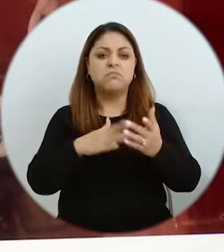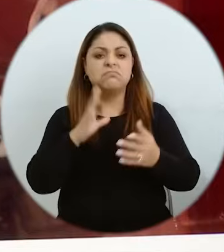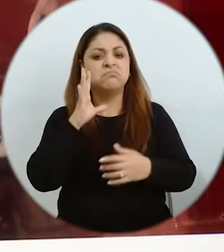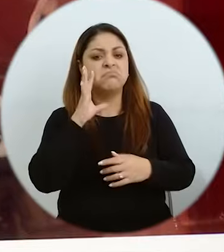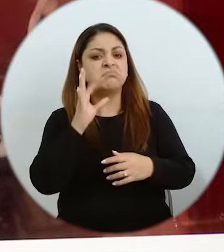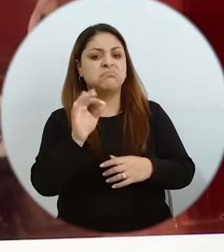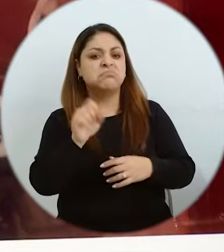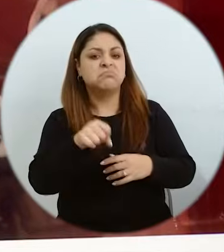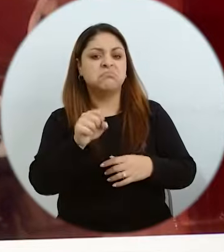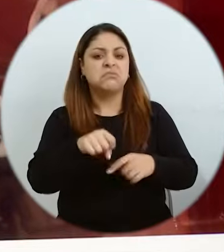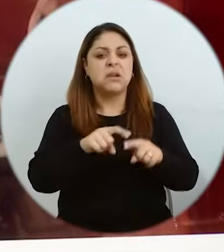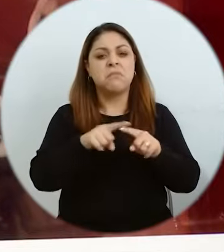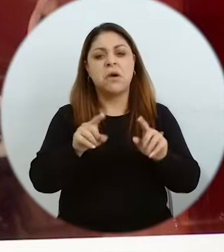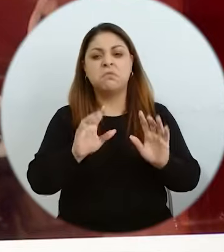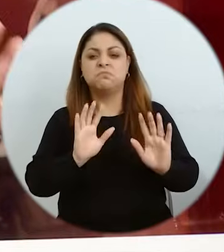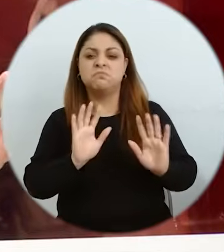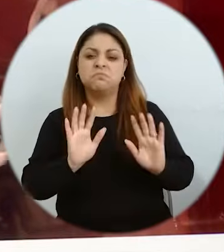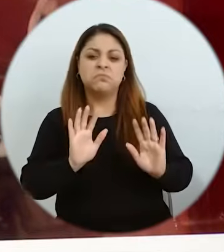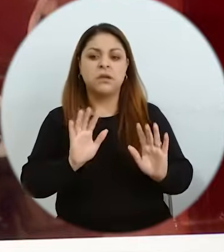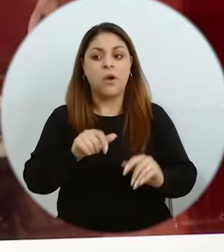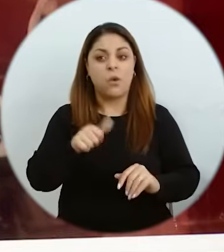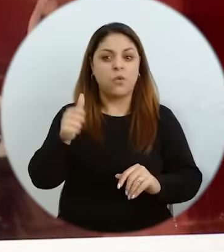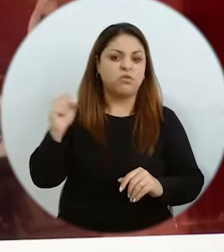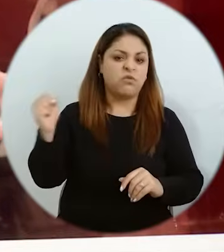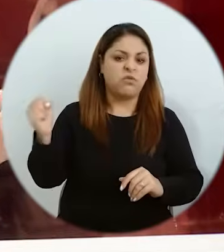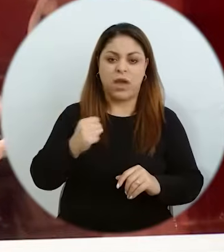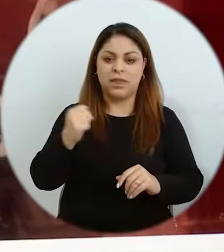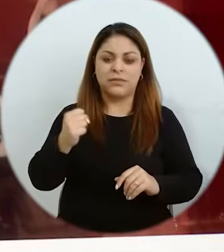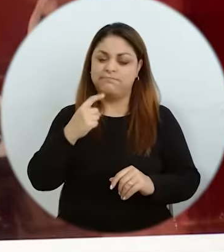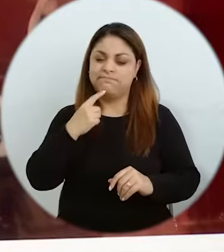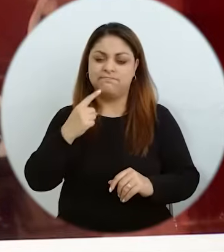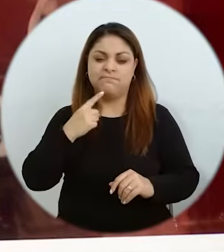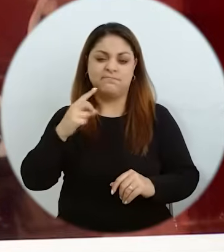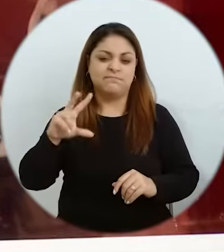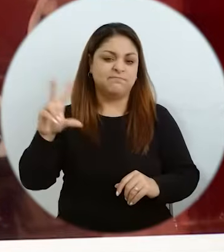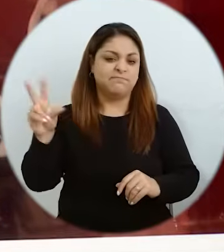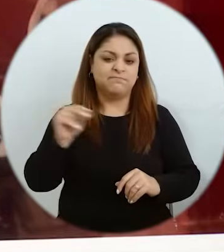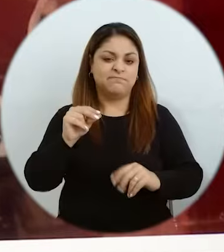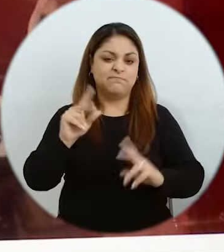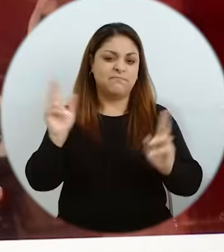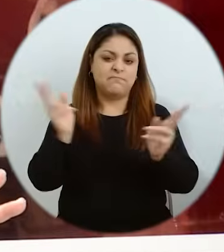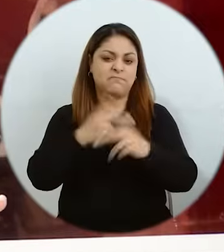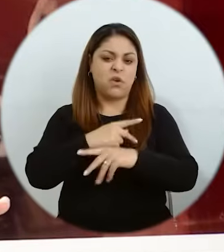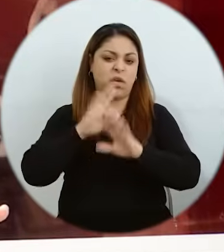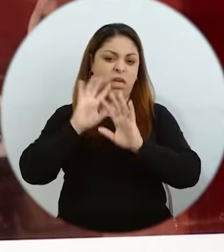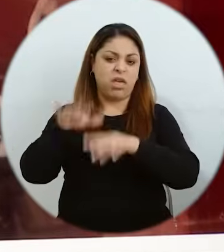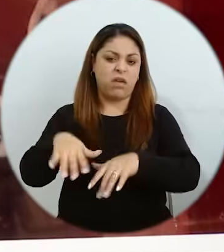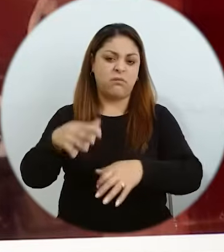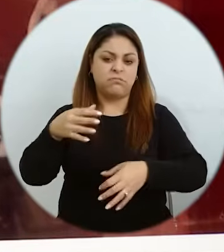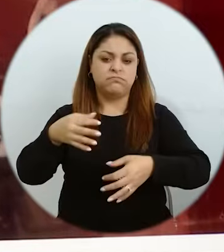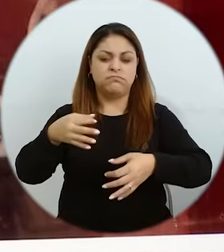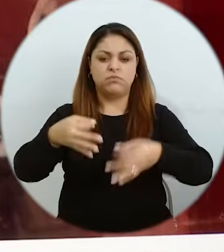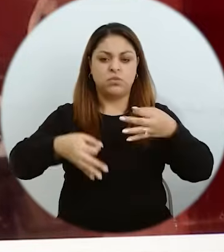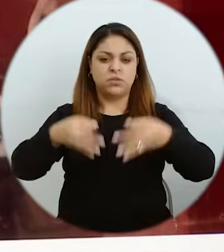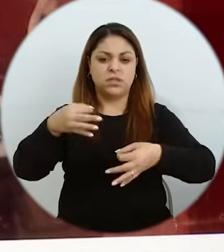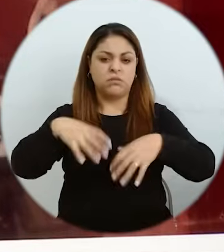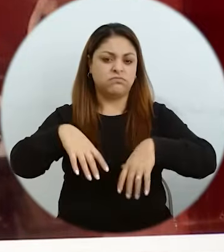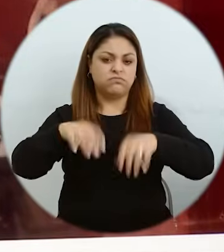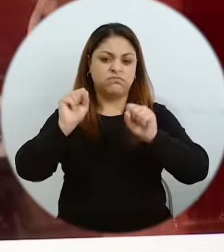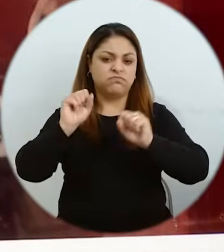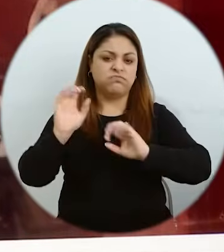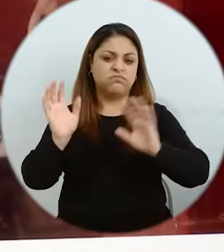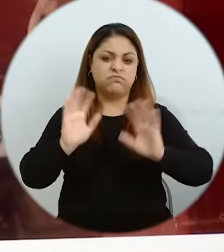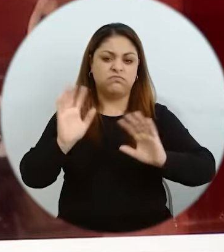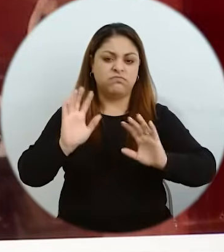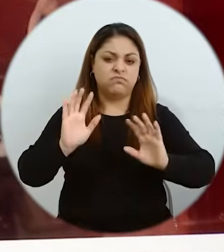tienen algunas reservas, y los más radicales que definitivamente tienen la peor percepción del Poder Judicial y